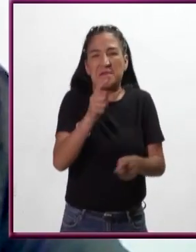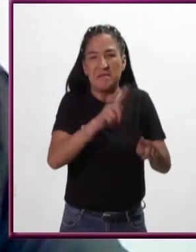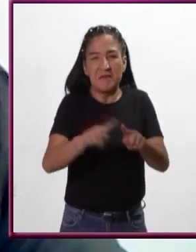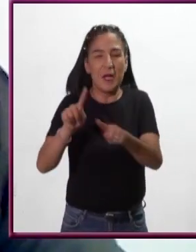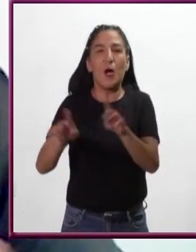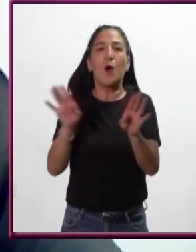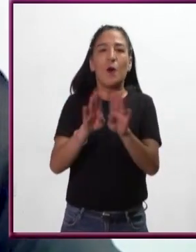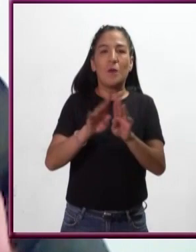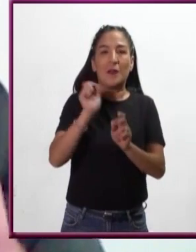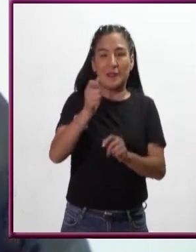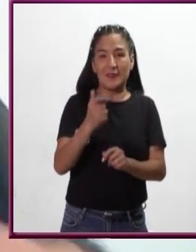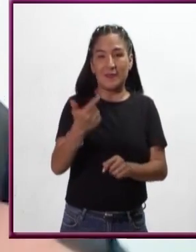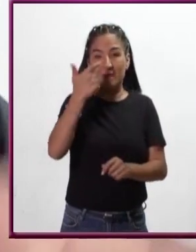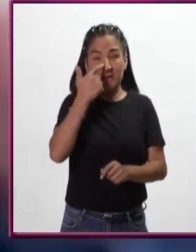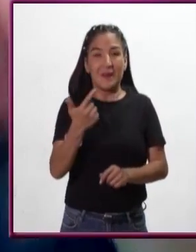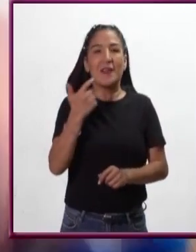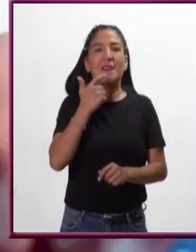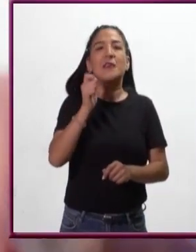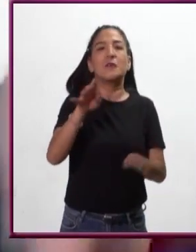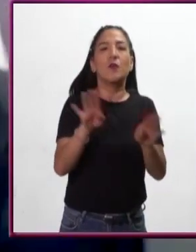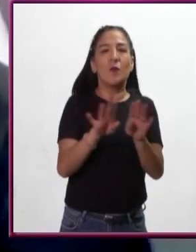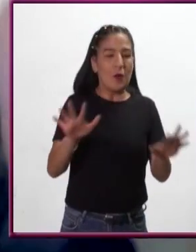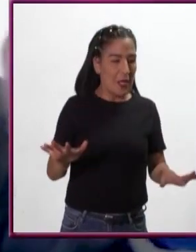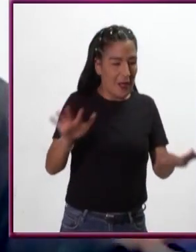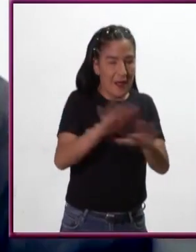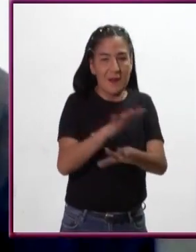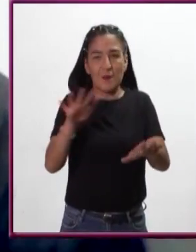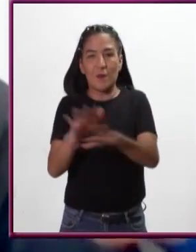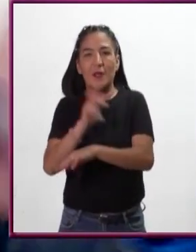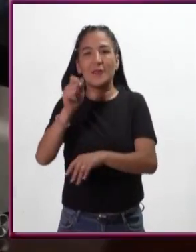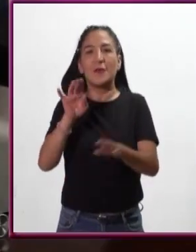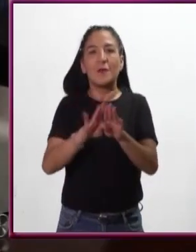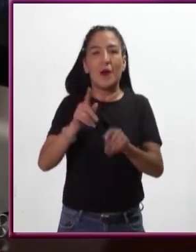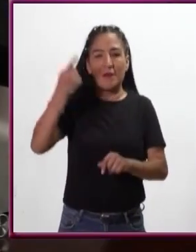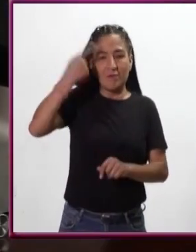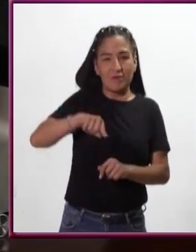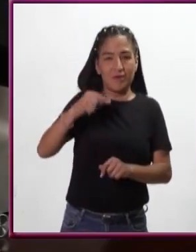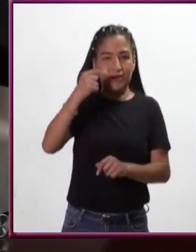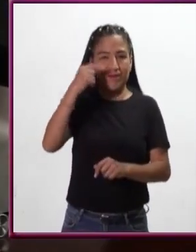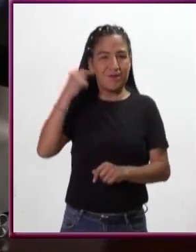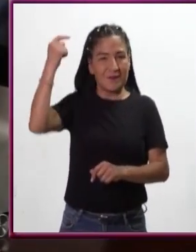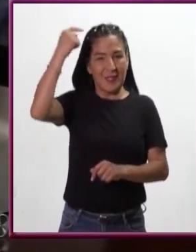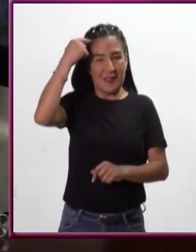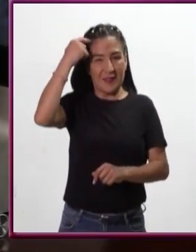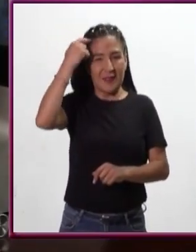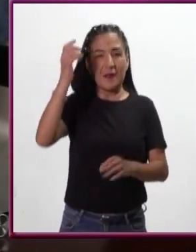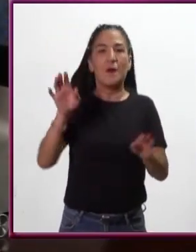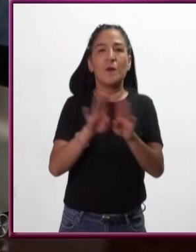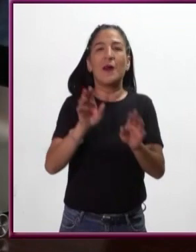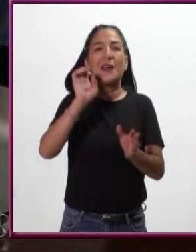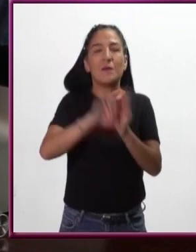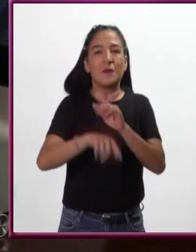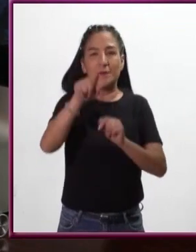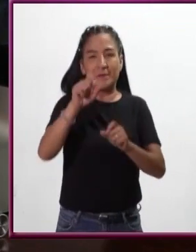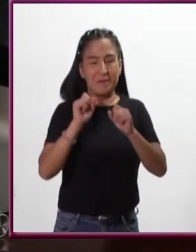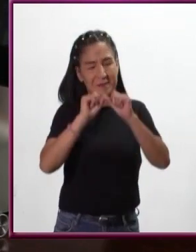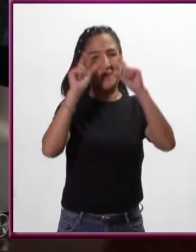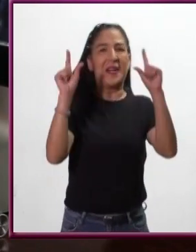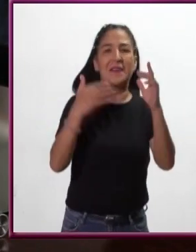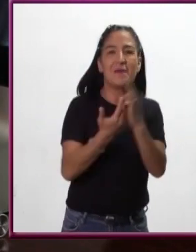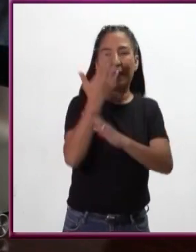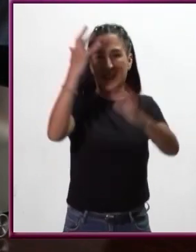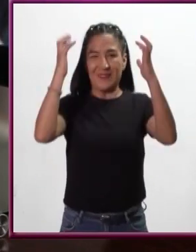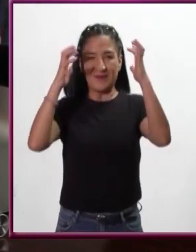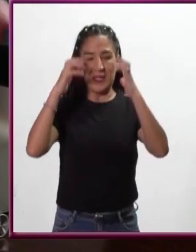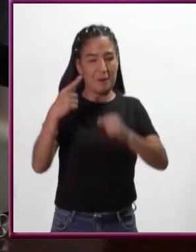diferenciales? Que nuestros sentidos lo que detectan son los cambios, en realidad, en las señales, más que detectar el nivel de las señales. Es como cuando te levantas en la mañana,